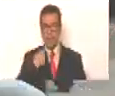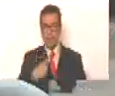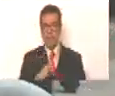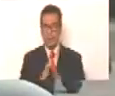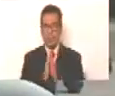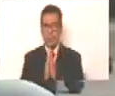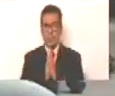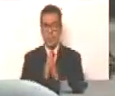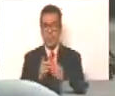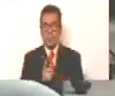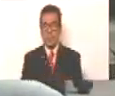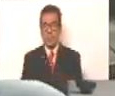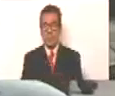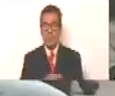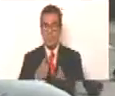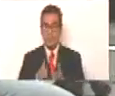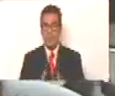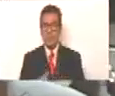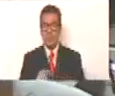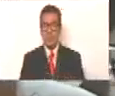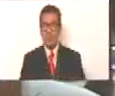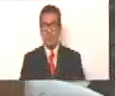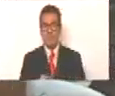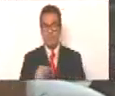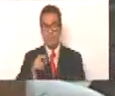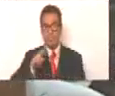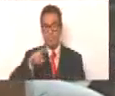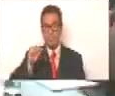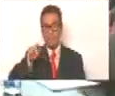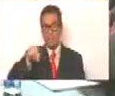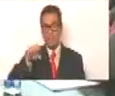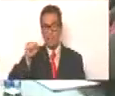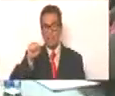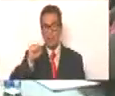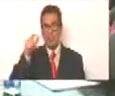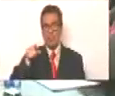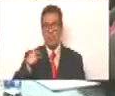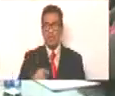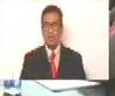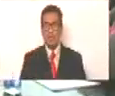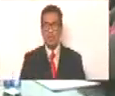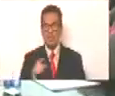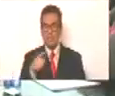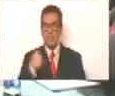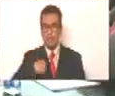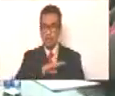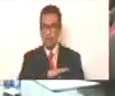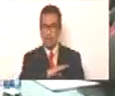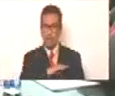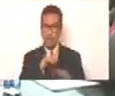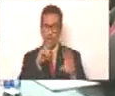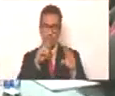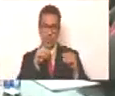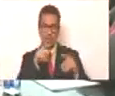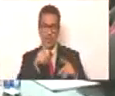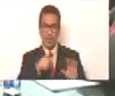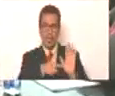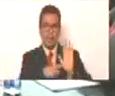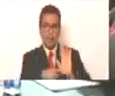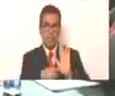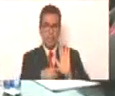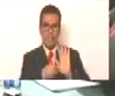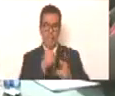mi hijo aquí, Enrique Ramos, al diputado, que mientras yo hable, muestre alguna, que la